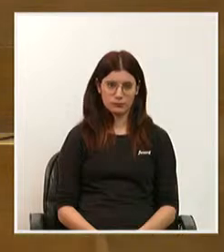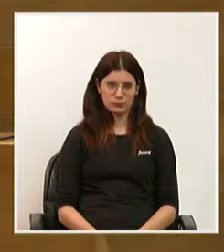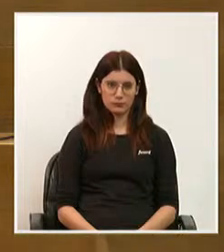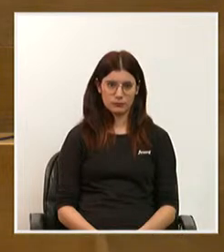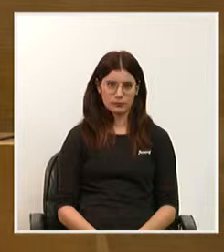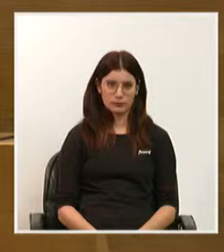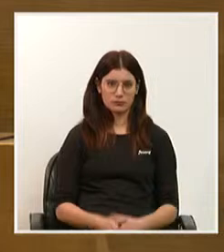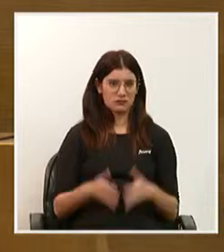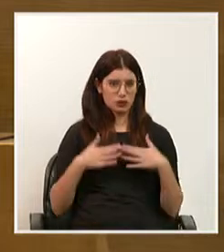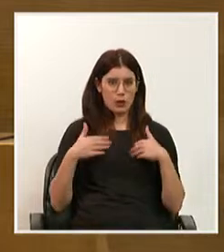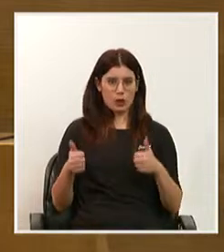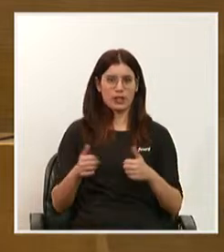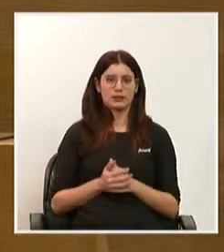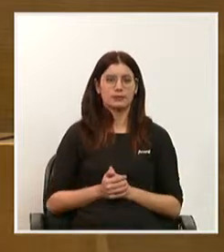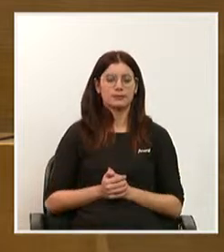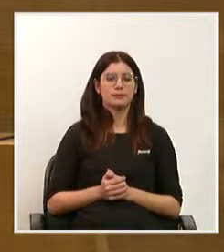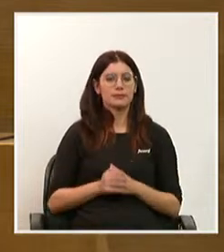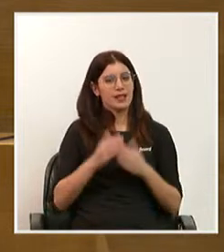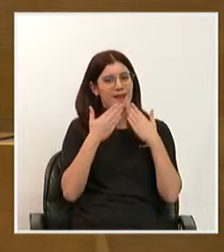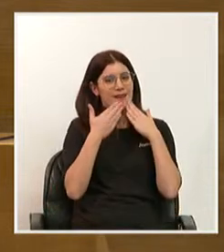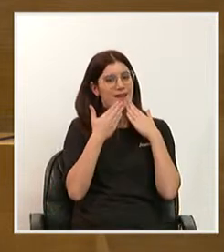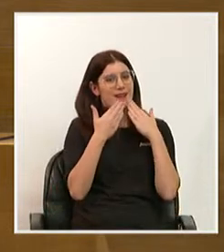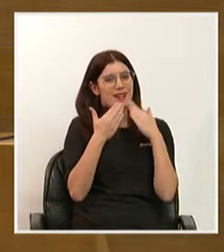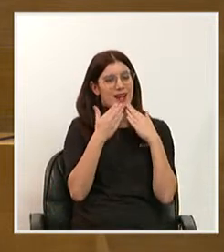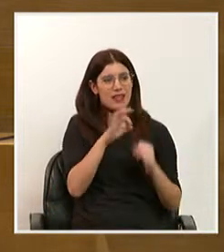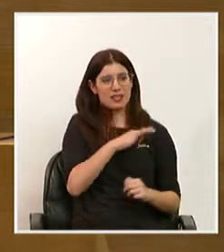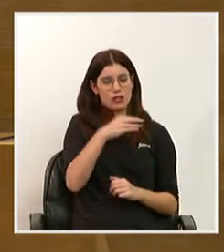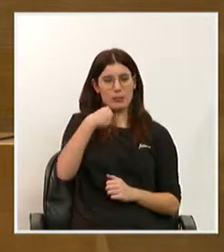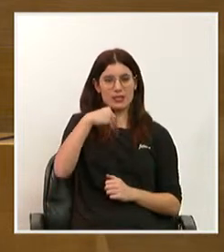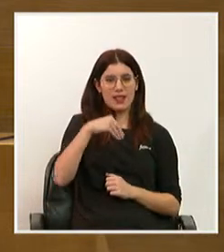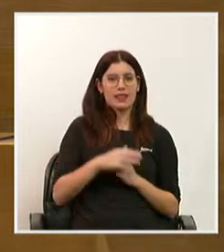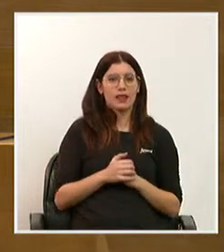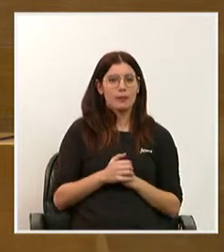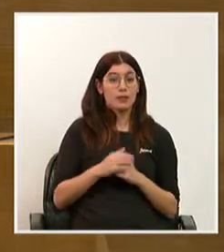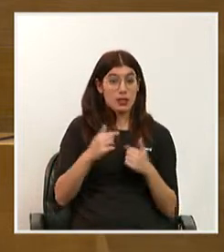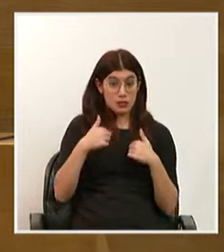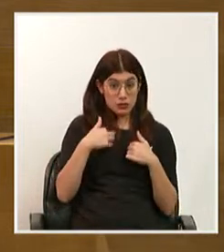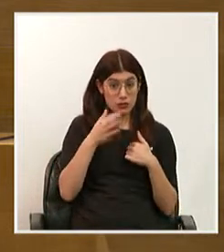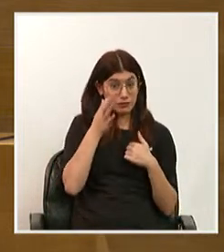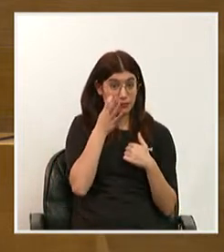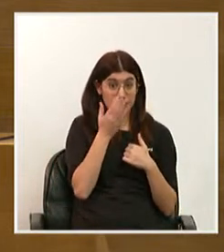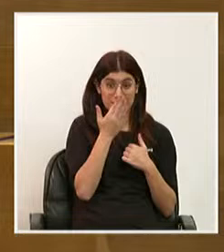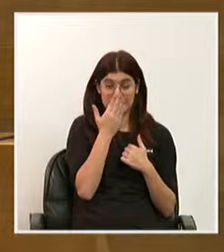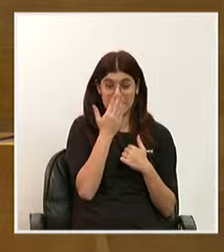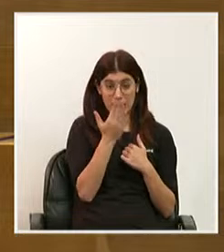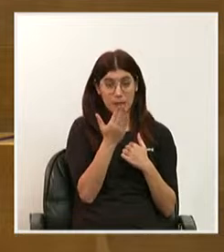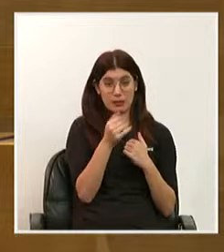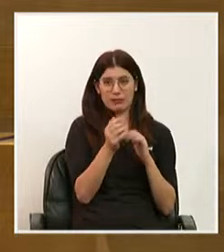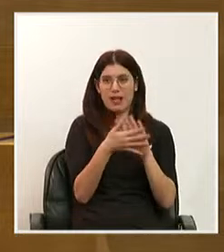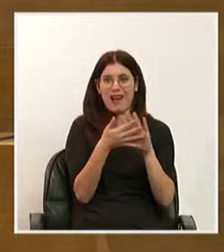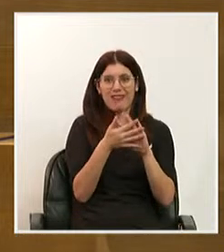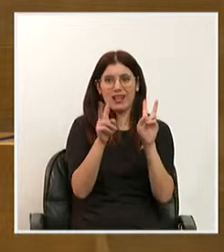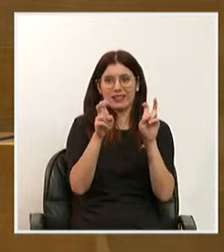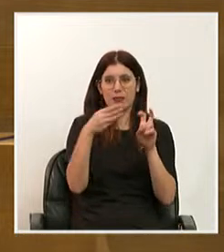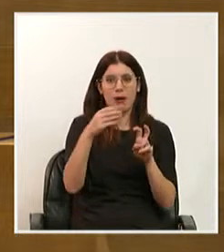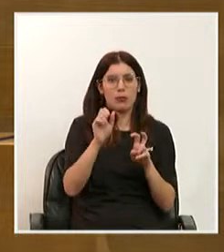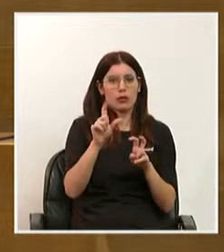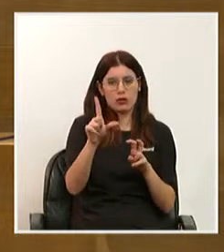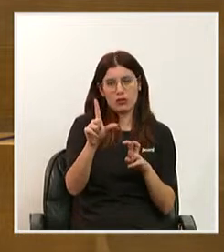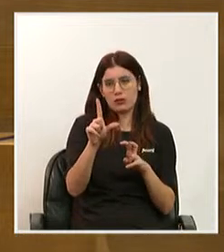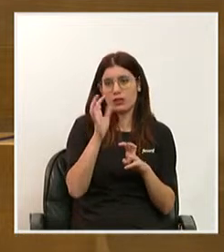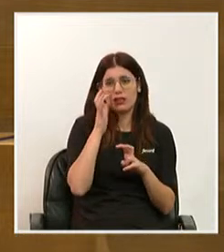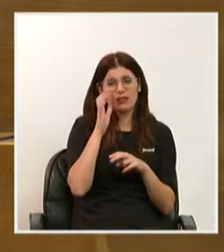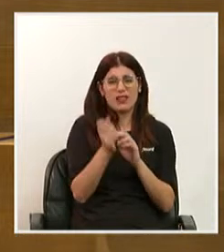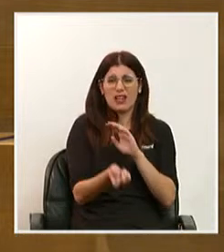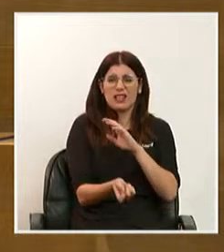Cuando quiera Gracias presidenta yo de verdad hablar del tema de borriol cuando lo que se ha creado